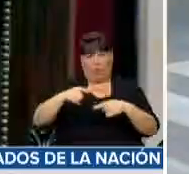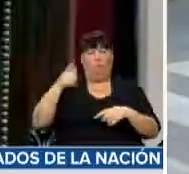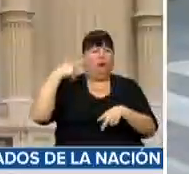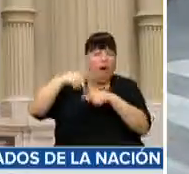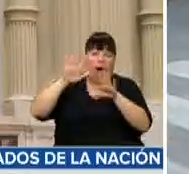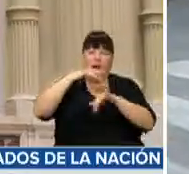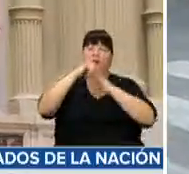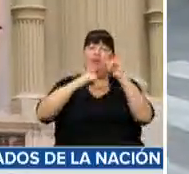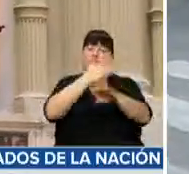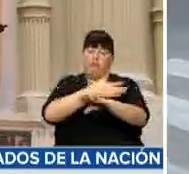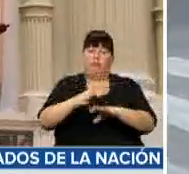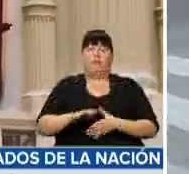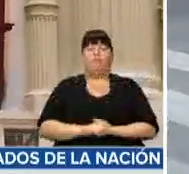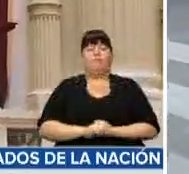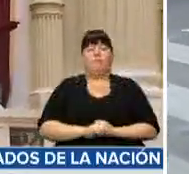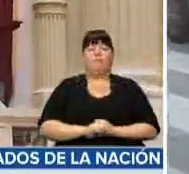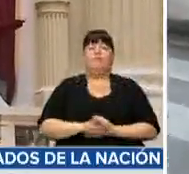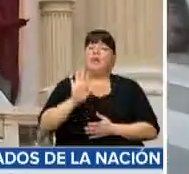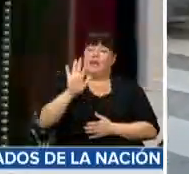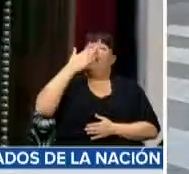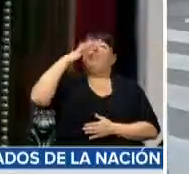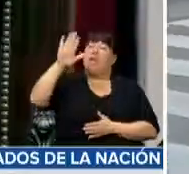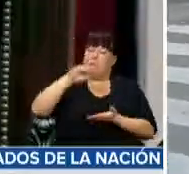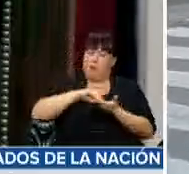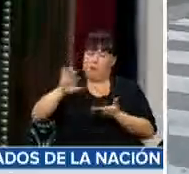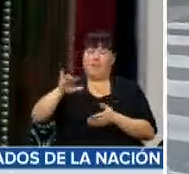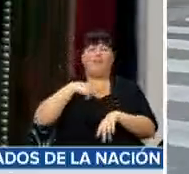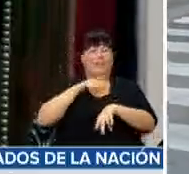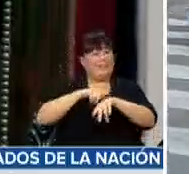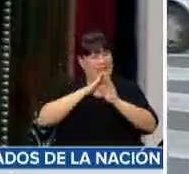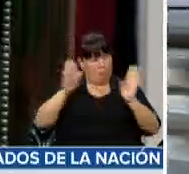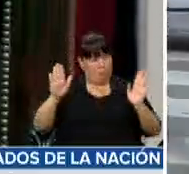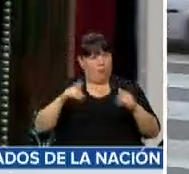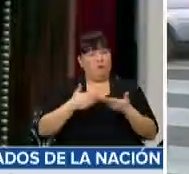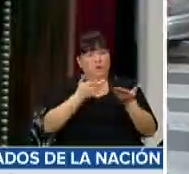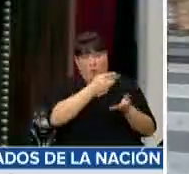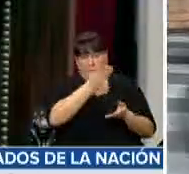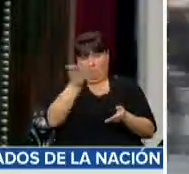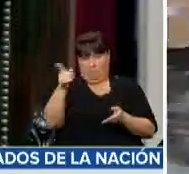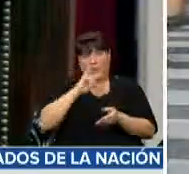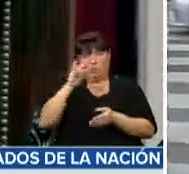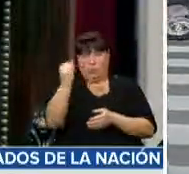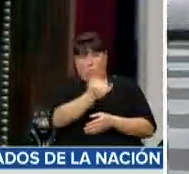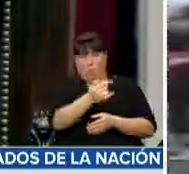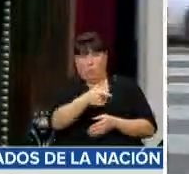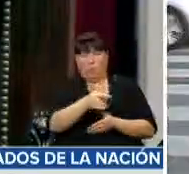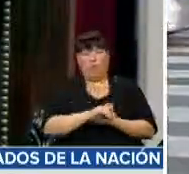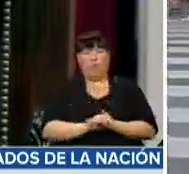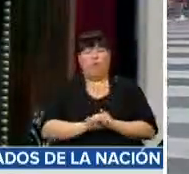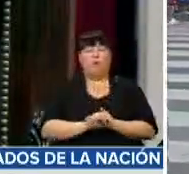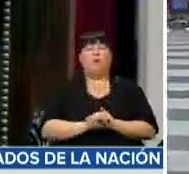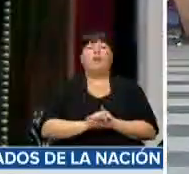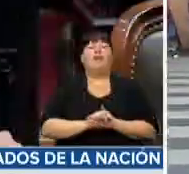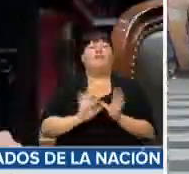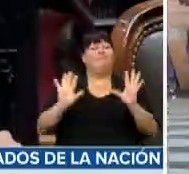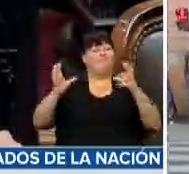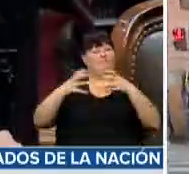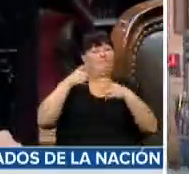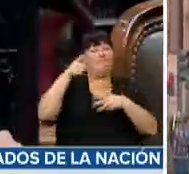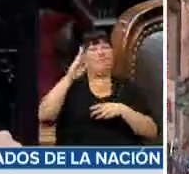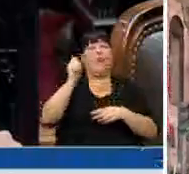escuchemos con atención y le pido que me deje tiempo necesario usted diputado Martínez la casta